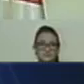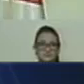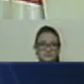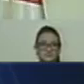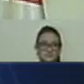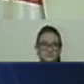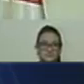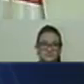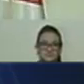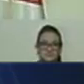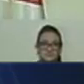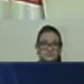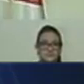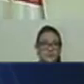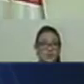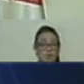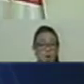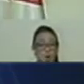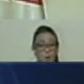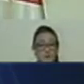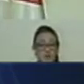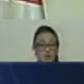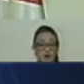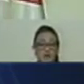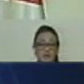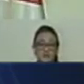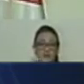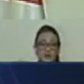Lo organizan los gobernadores de cada estado.